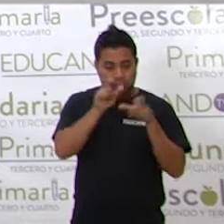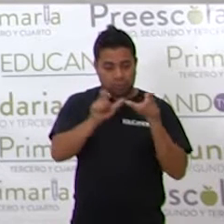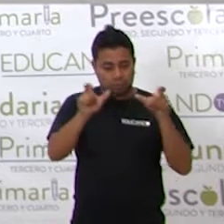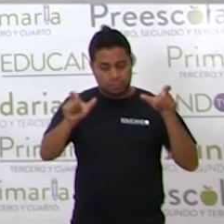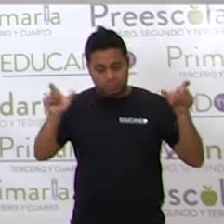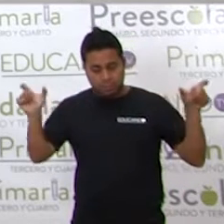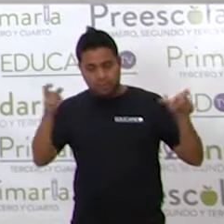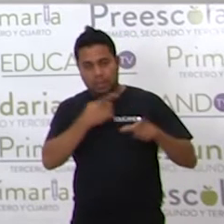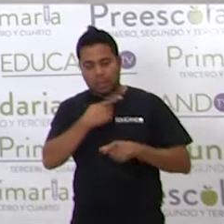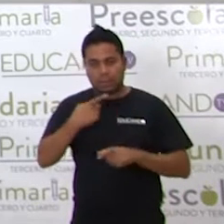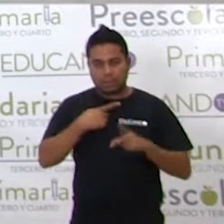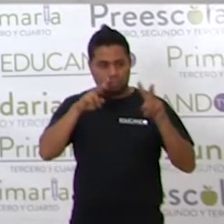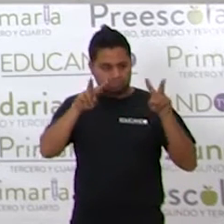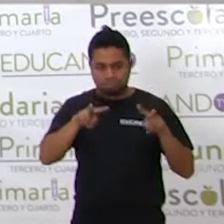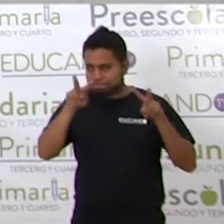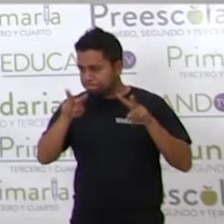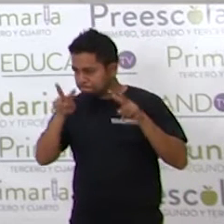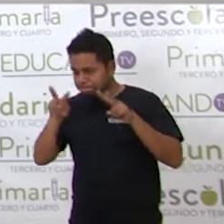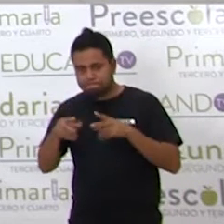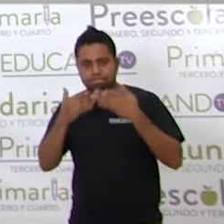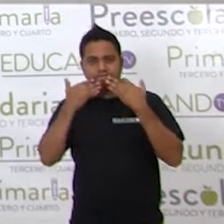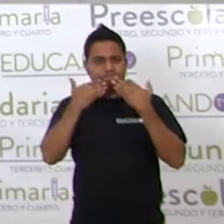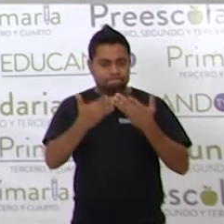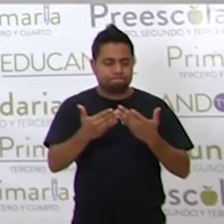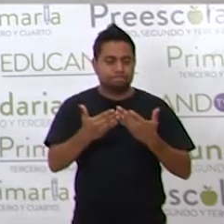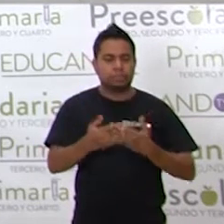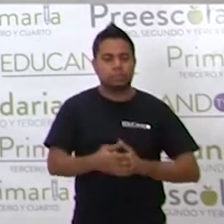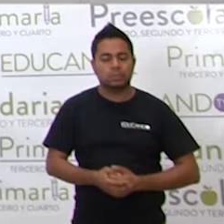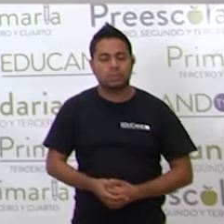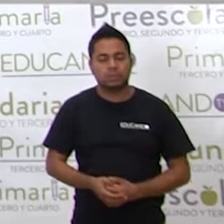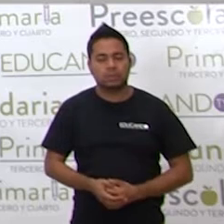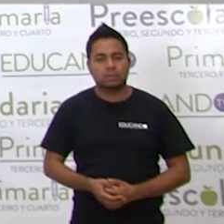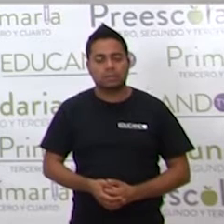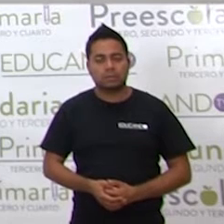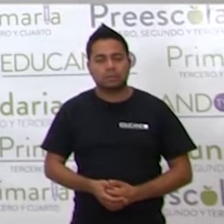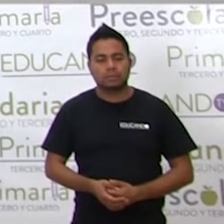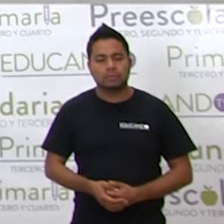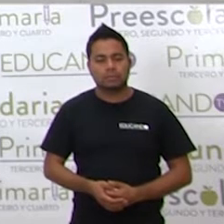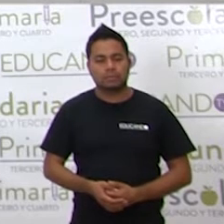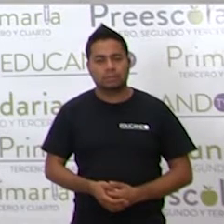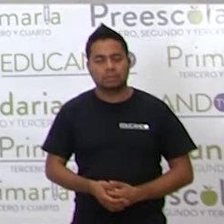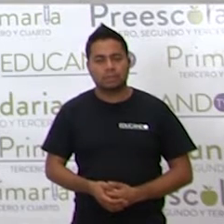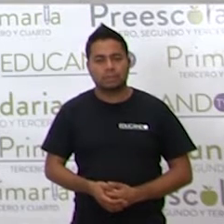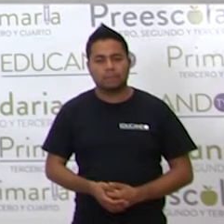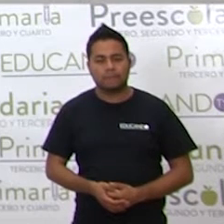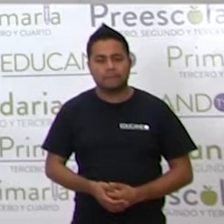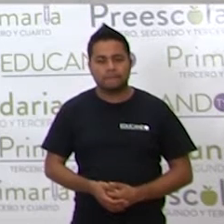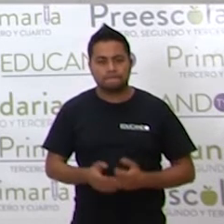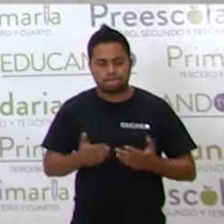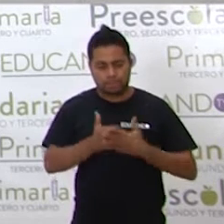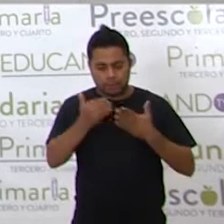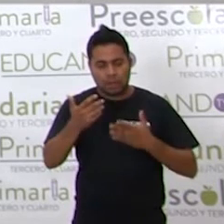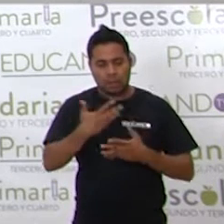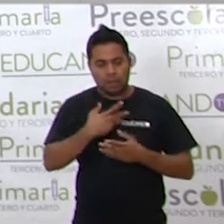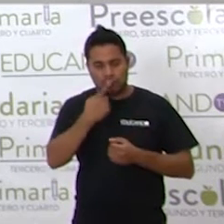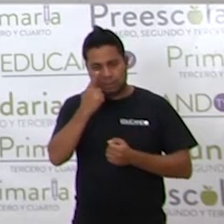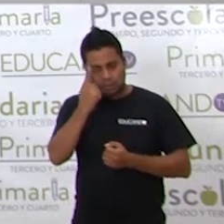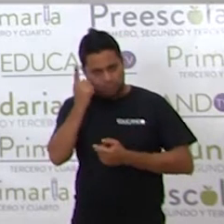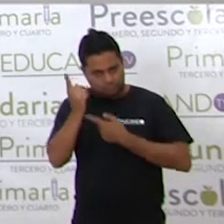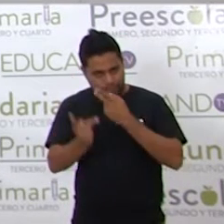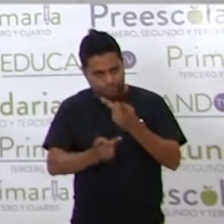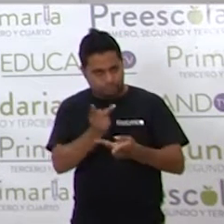todavía. Bien, ahora viene una pregunta.